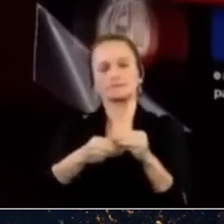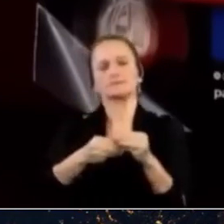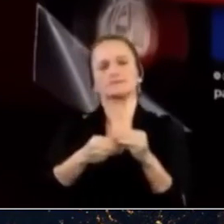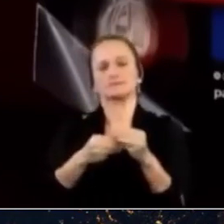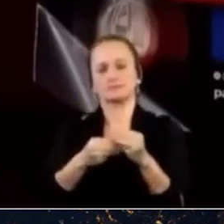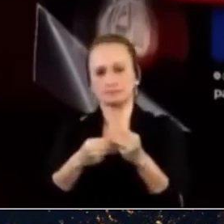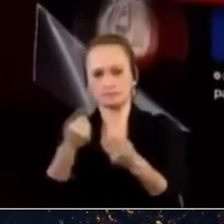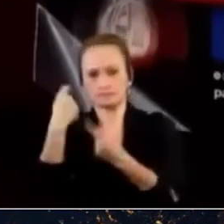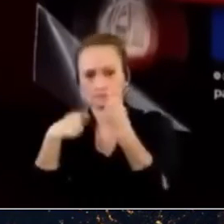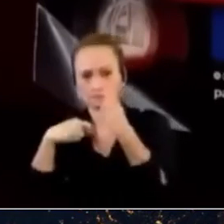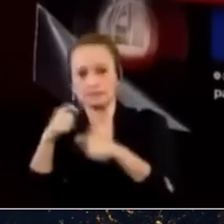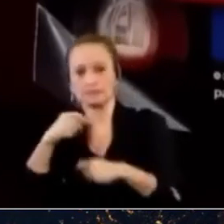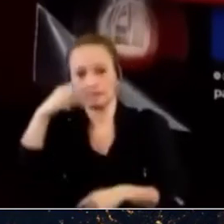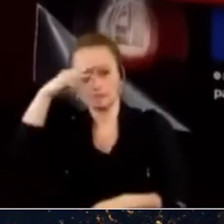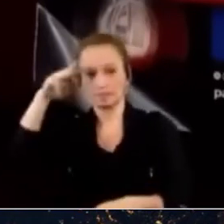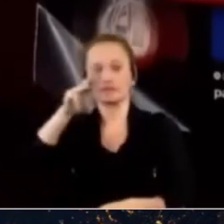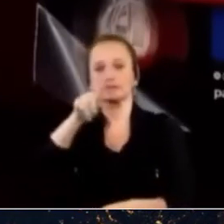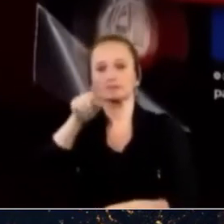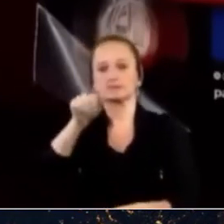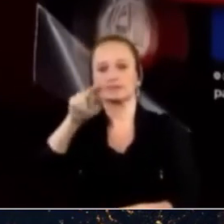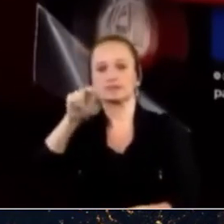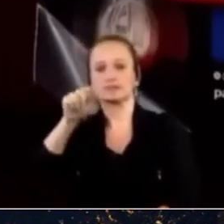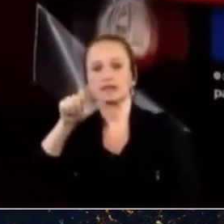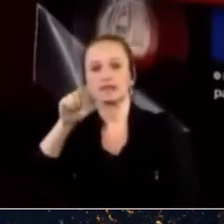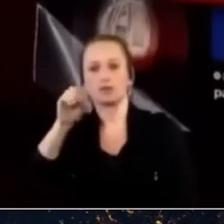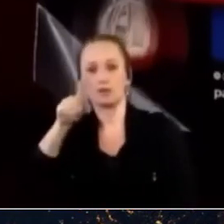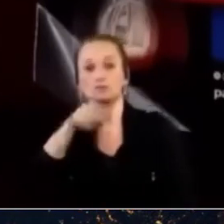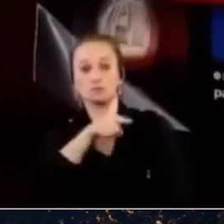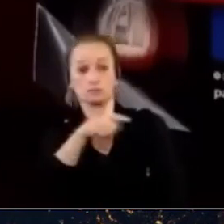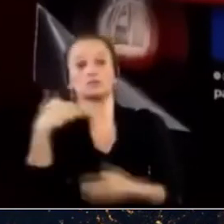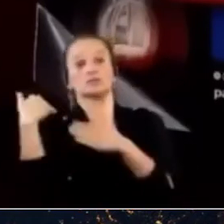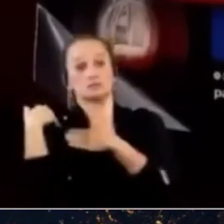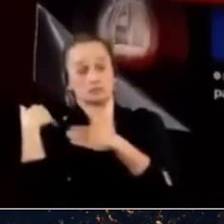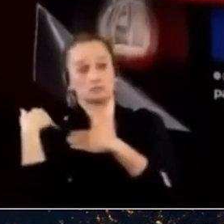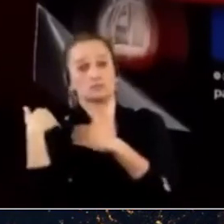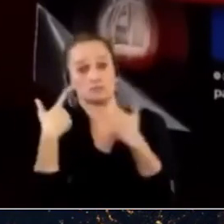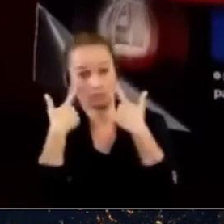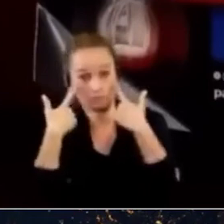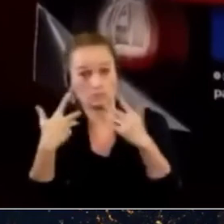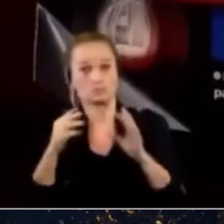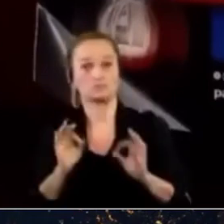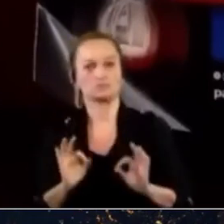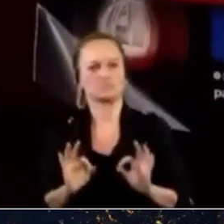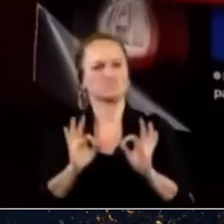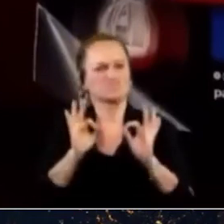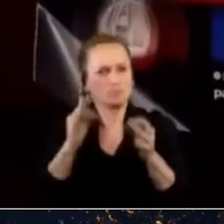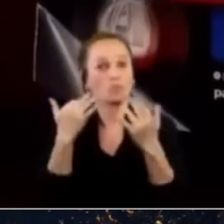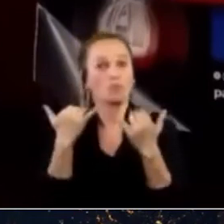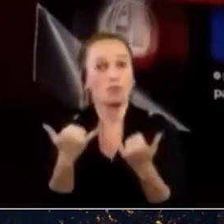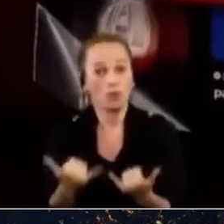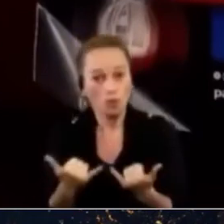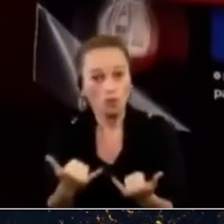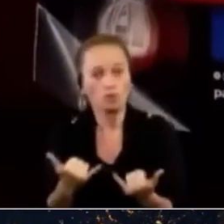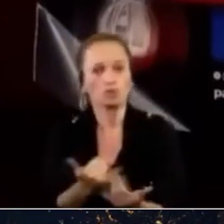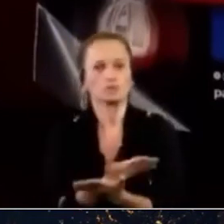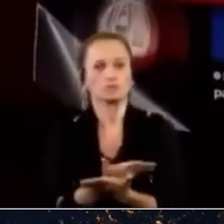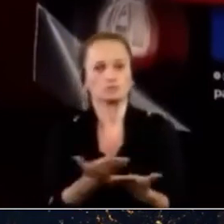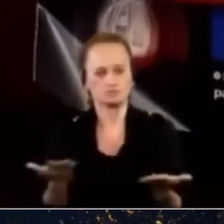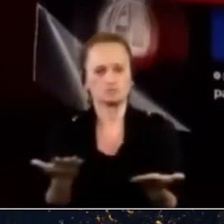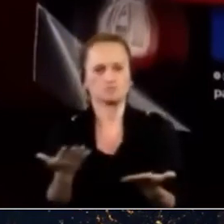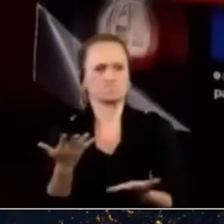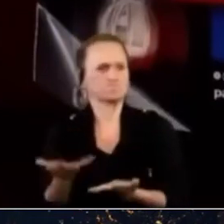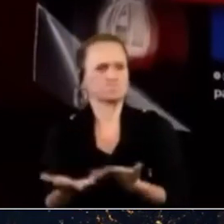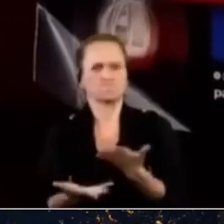Su responsabilidad, ministro, es muy grande. Su responsabilidad hoy es que no